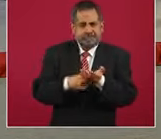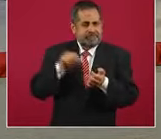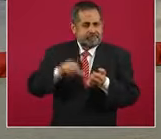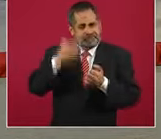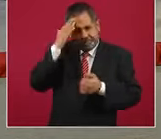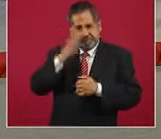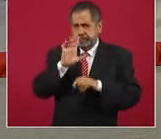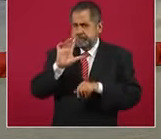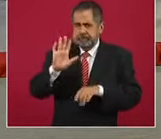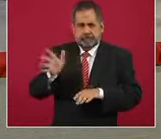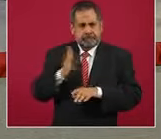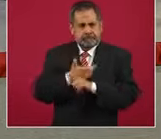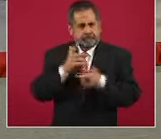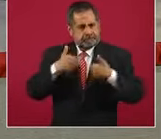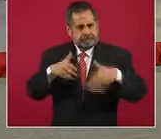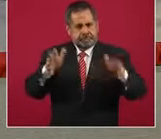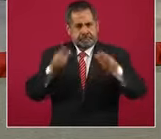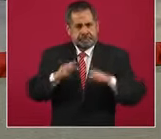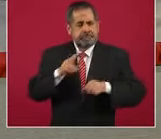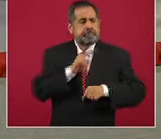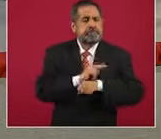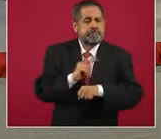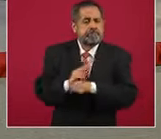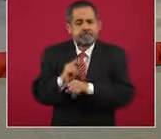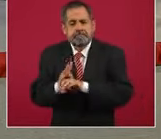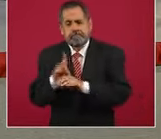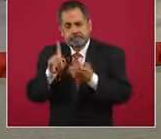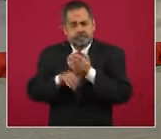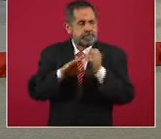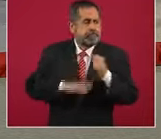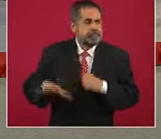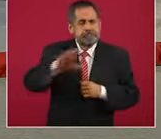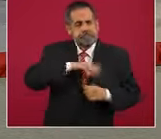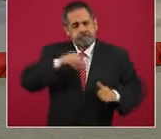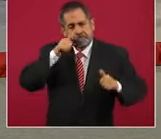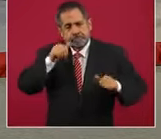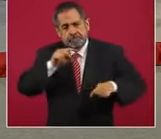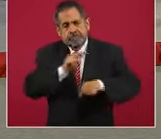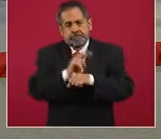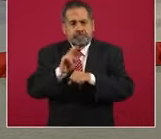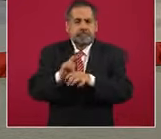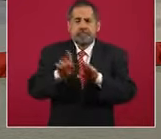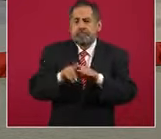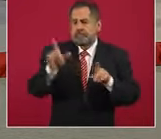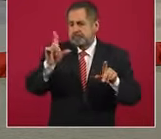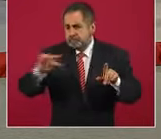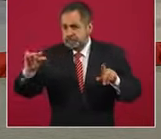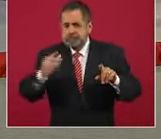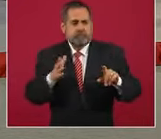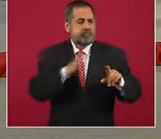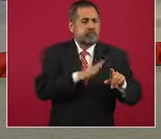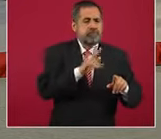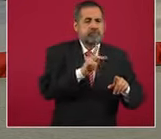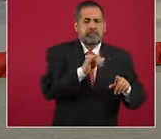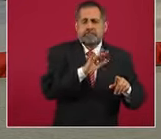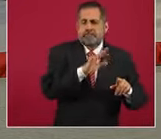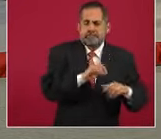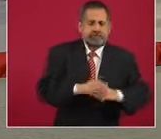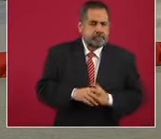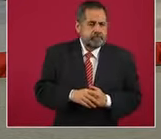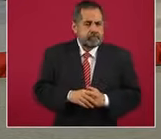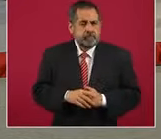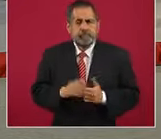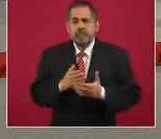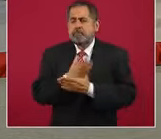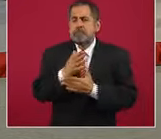la veda, pues está vigilando diferentes partes de las costas, tanto del Golfo como del Pacífico. Interdicción marítima, se han